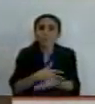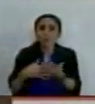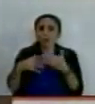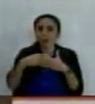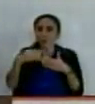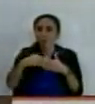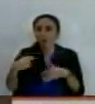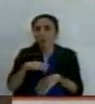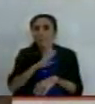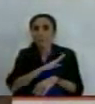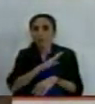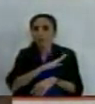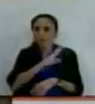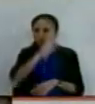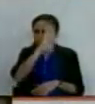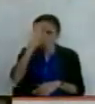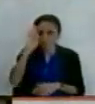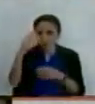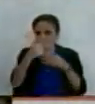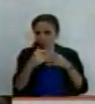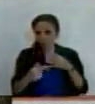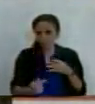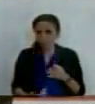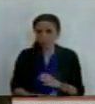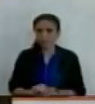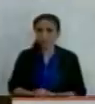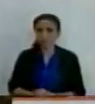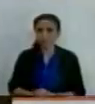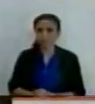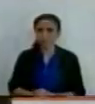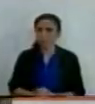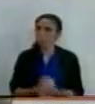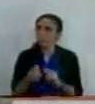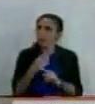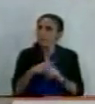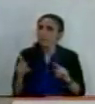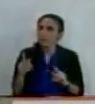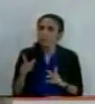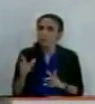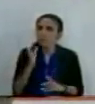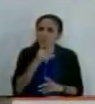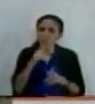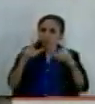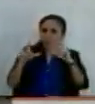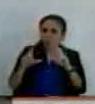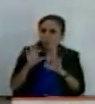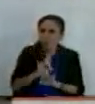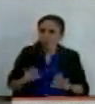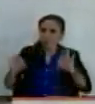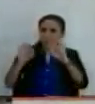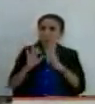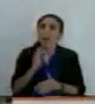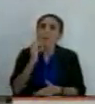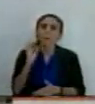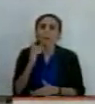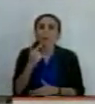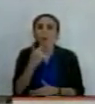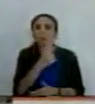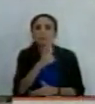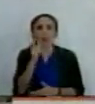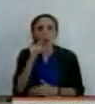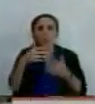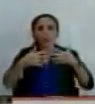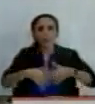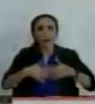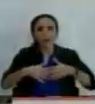propiedades a Cabello. Una sola, pues. Cuando yo digo aquí, por ejemplo, Carlos Vecchio registró una empresa que se